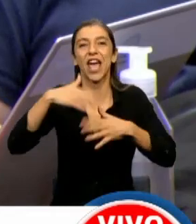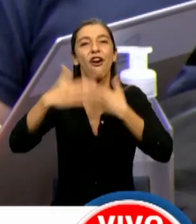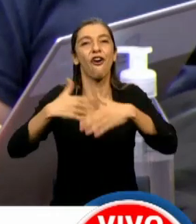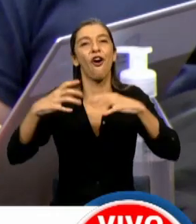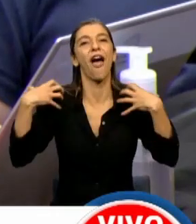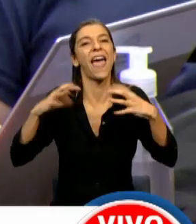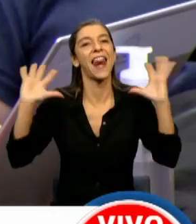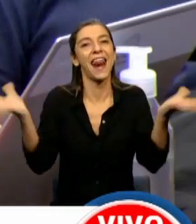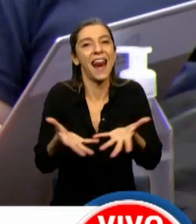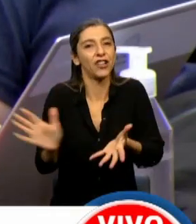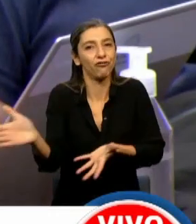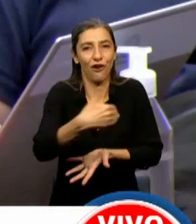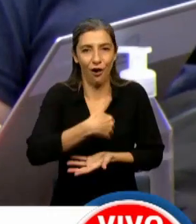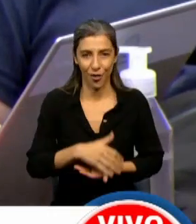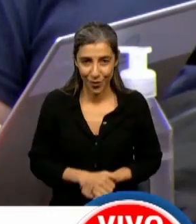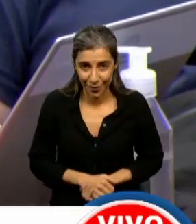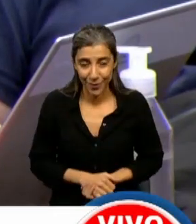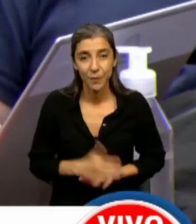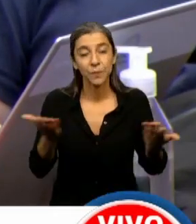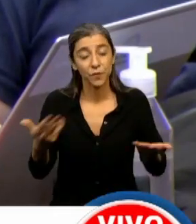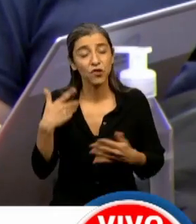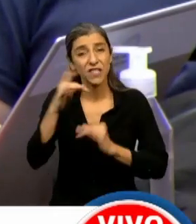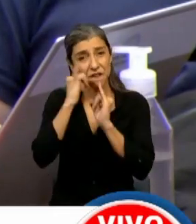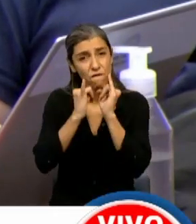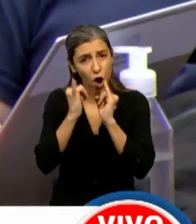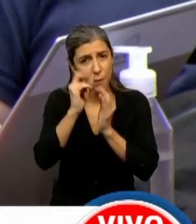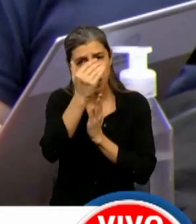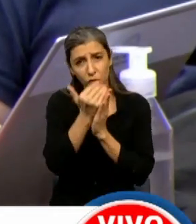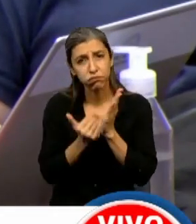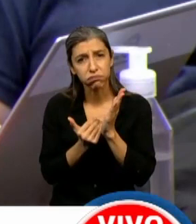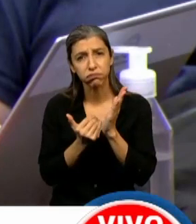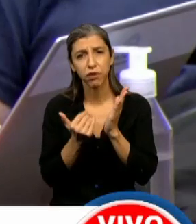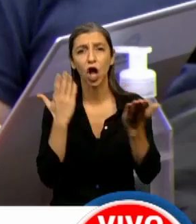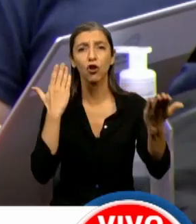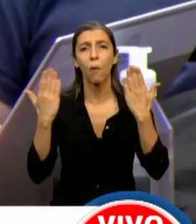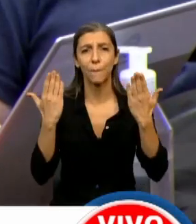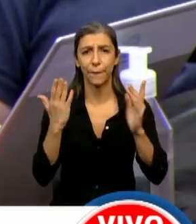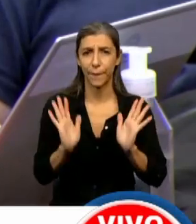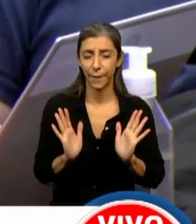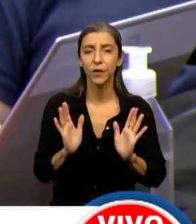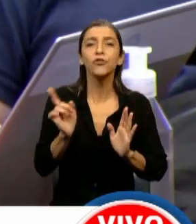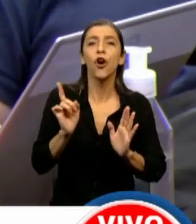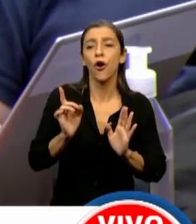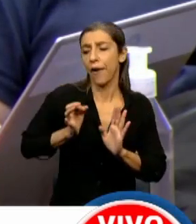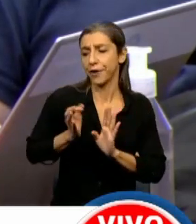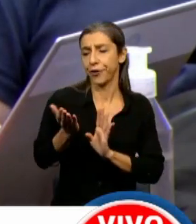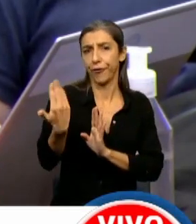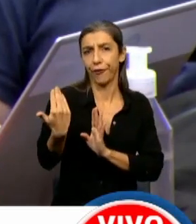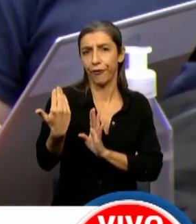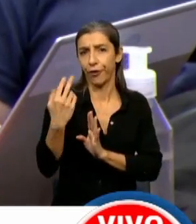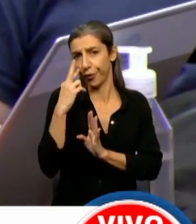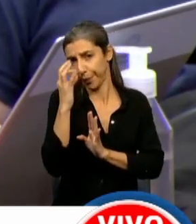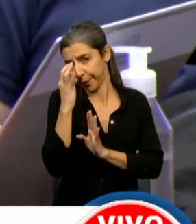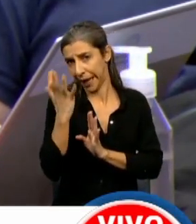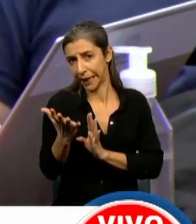Y brindó datos de comparación, no con el 2020. Y esto